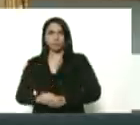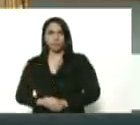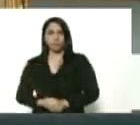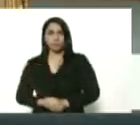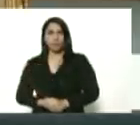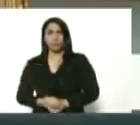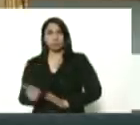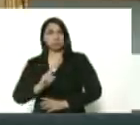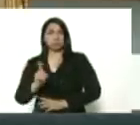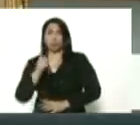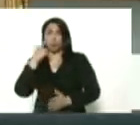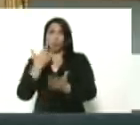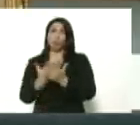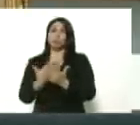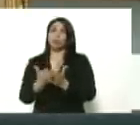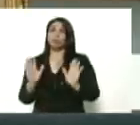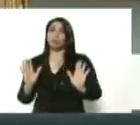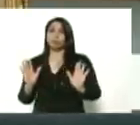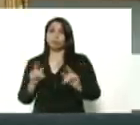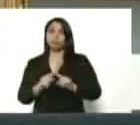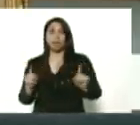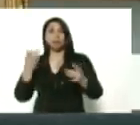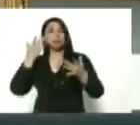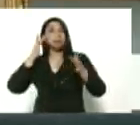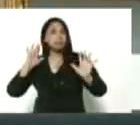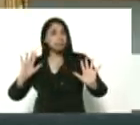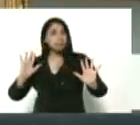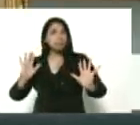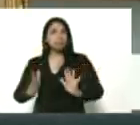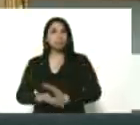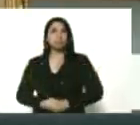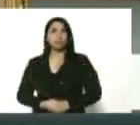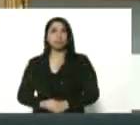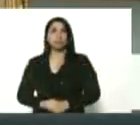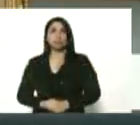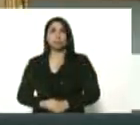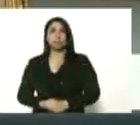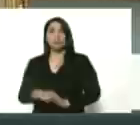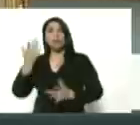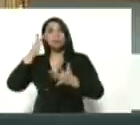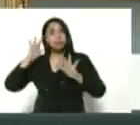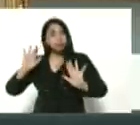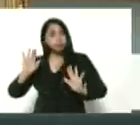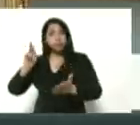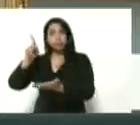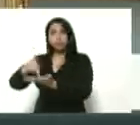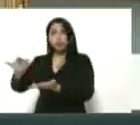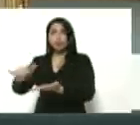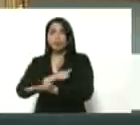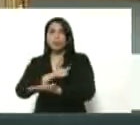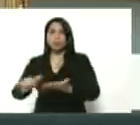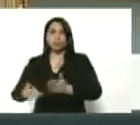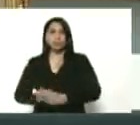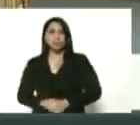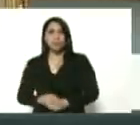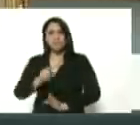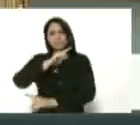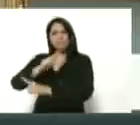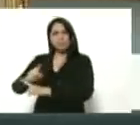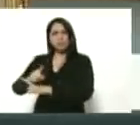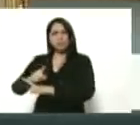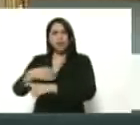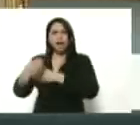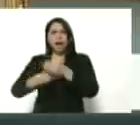consta, es aparentemente que está en Nueva York, aparentemente. Él denunció haber firmado